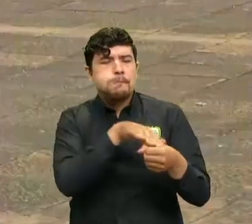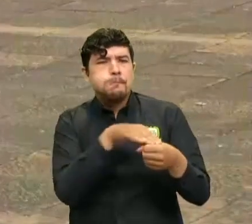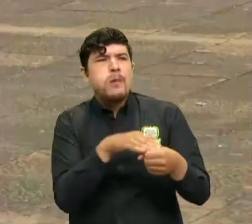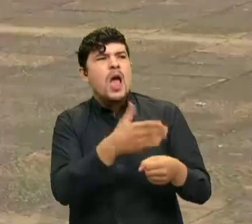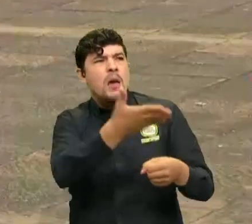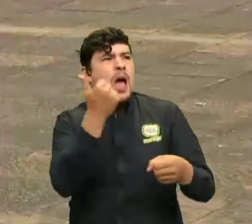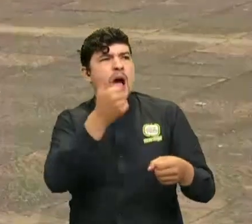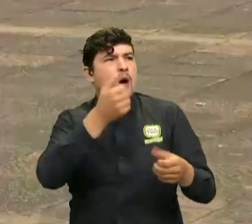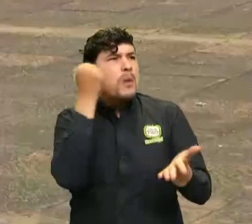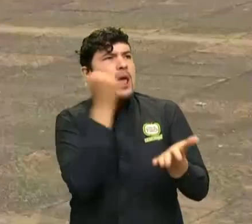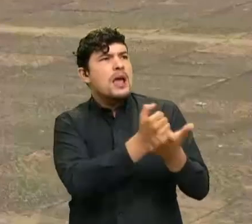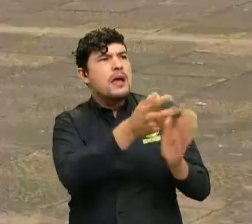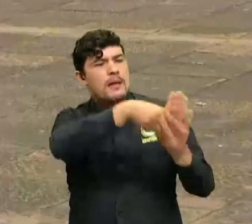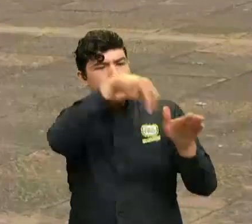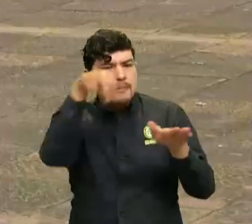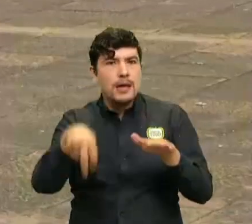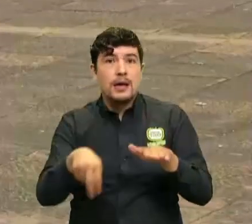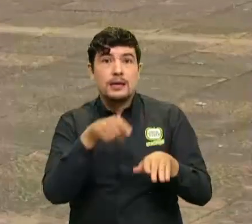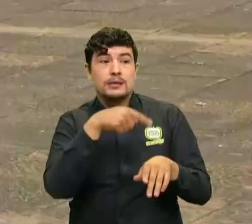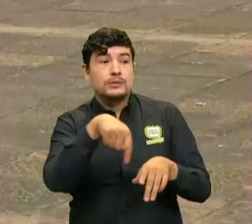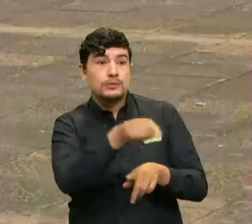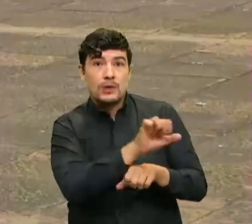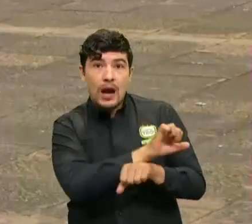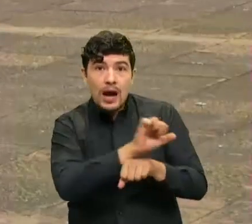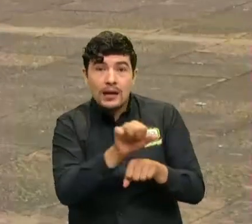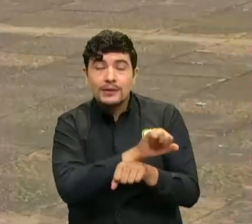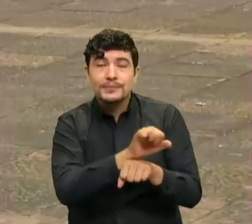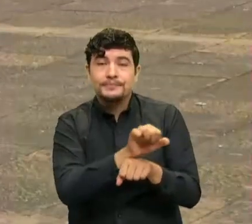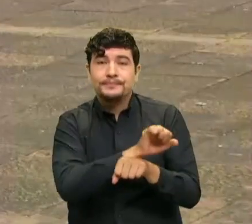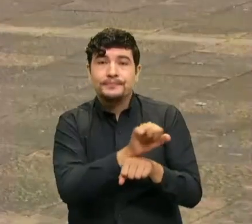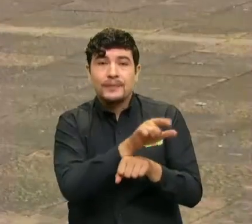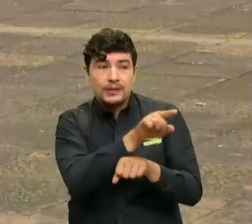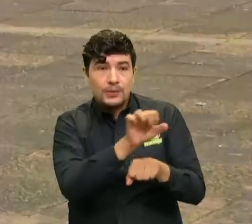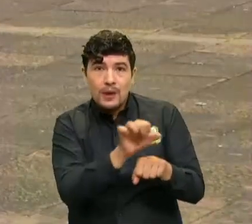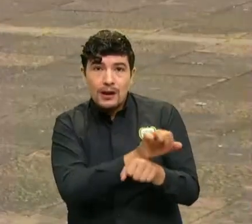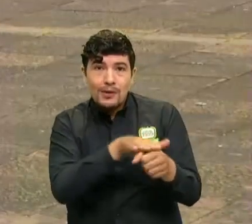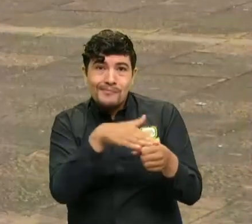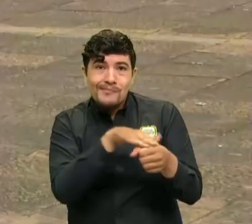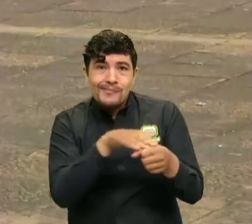este vehículo y posteriormente les pincharon las llantas para bloquear